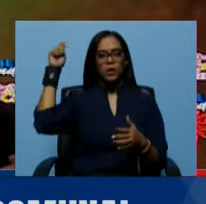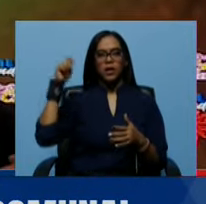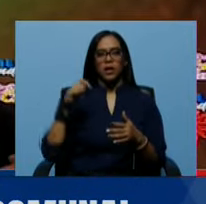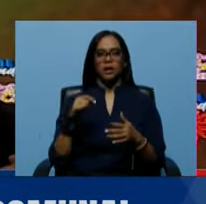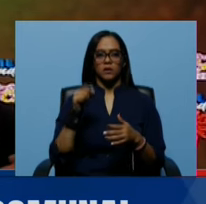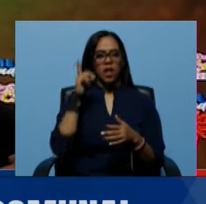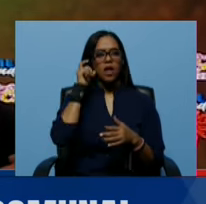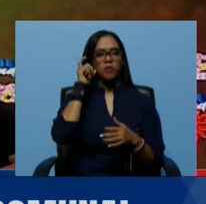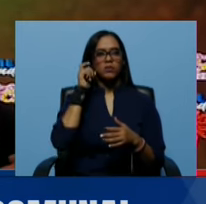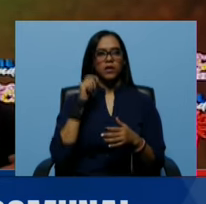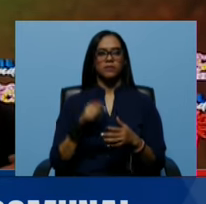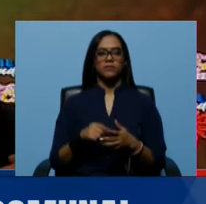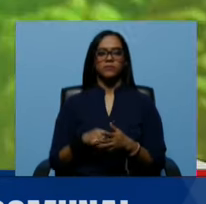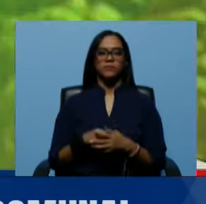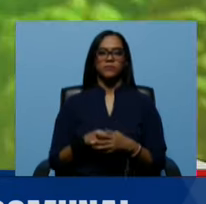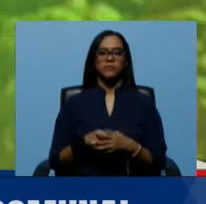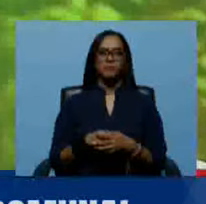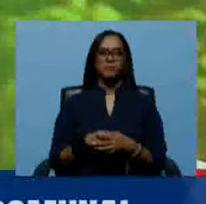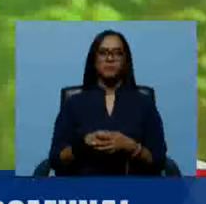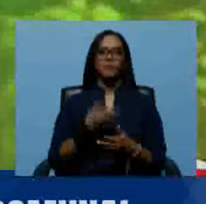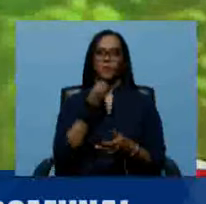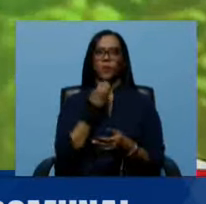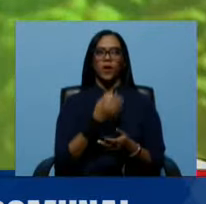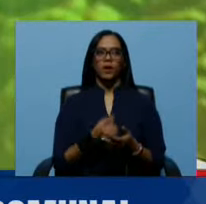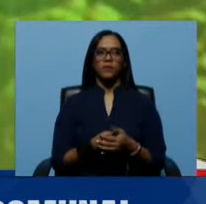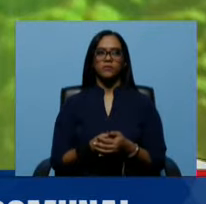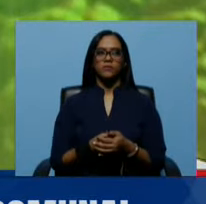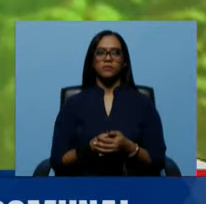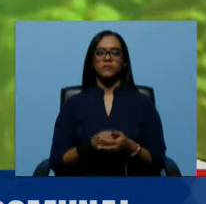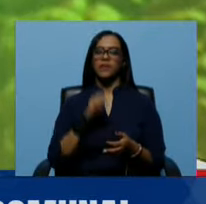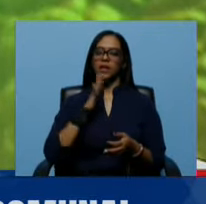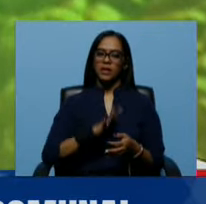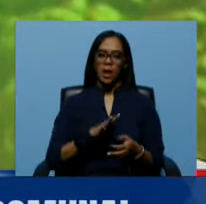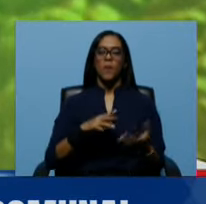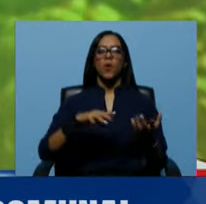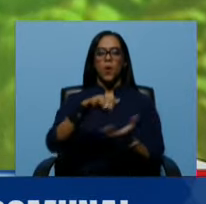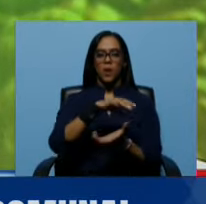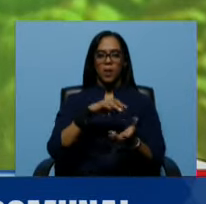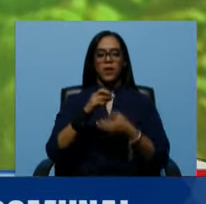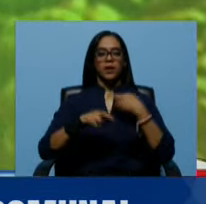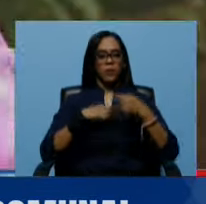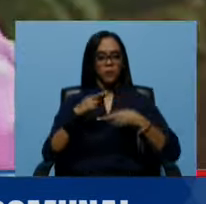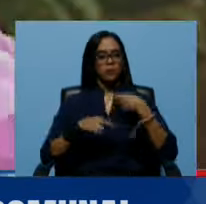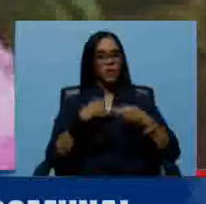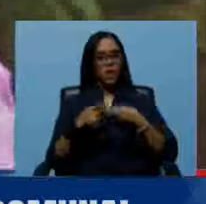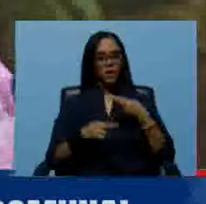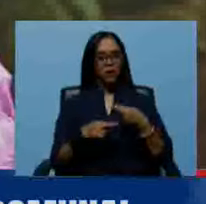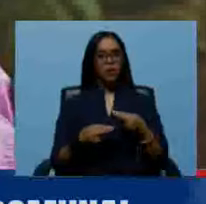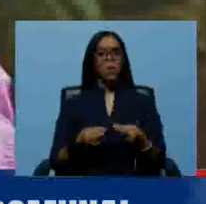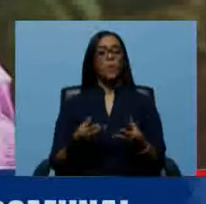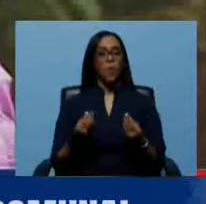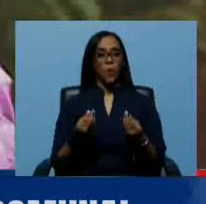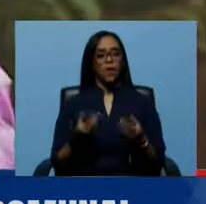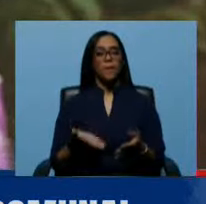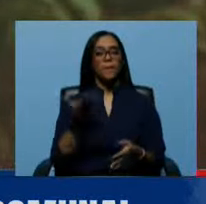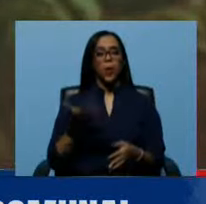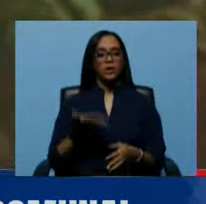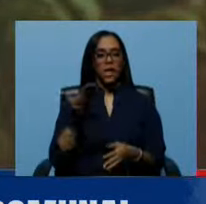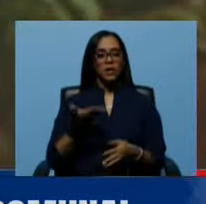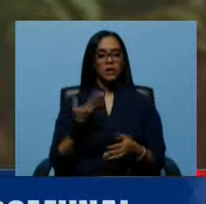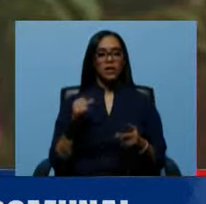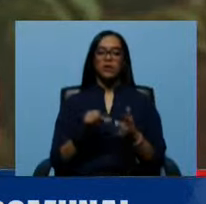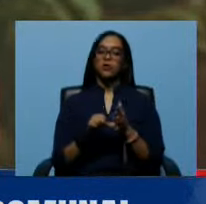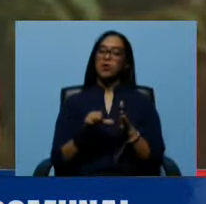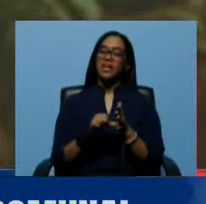has escuchado? Bueno, nosotros estamos en una crisis revolucionaria muy importante, donde ese